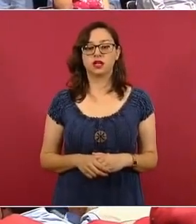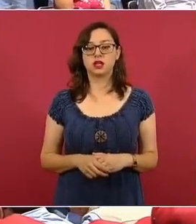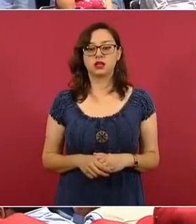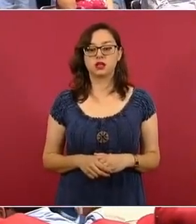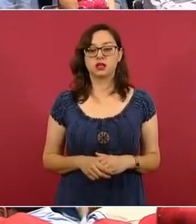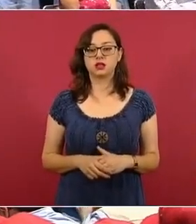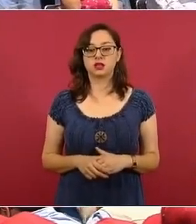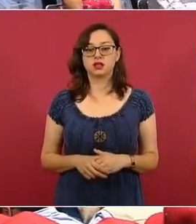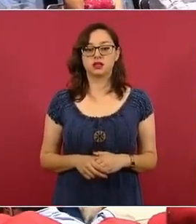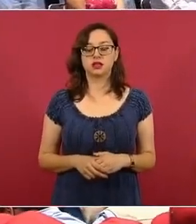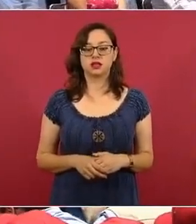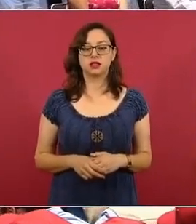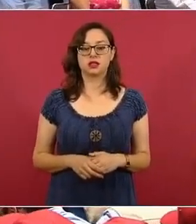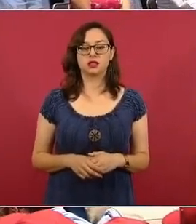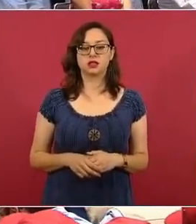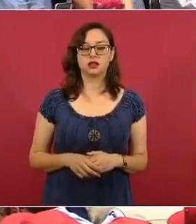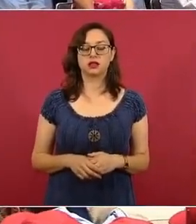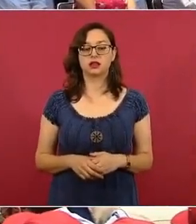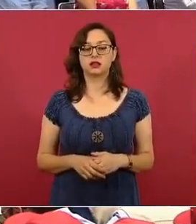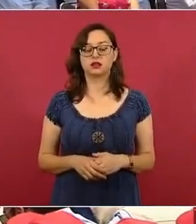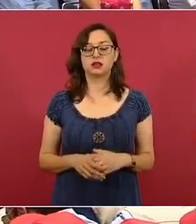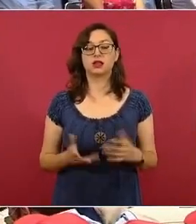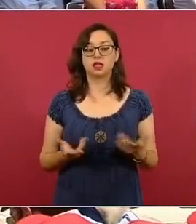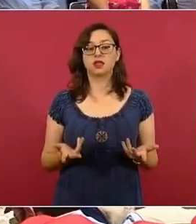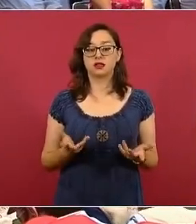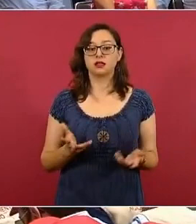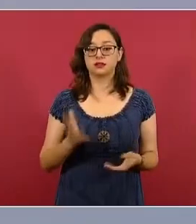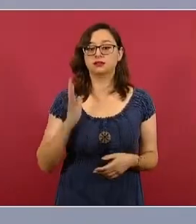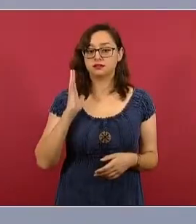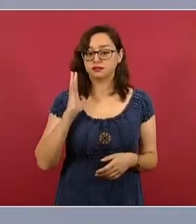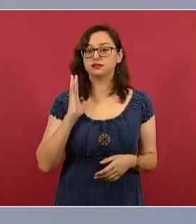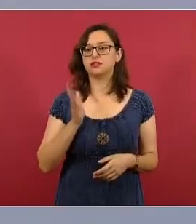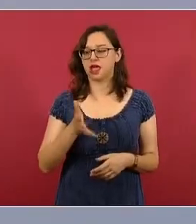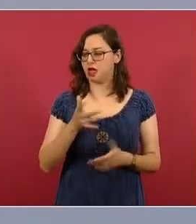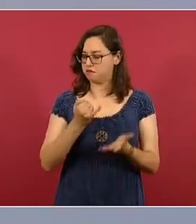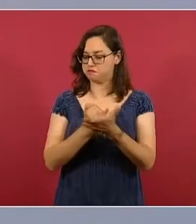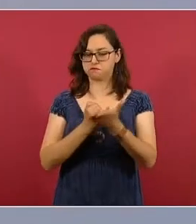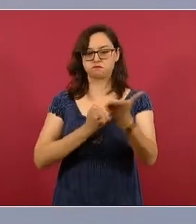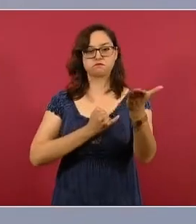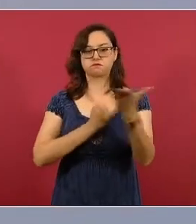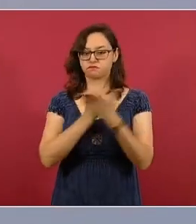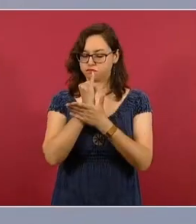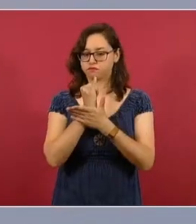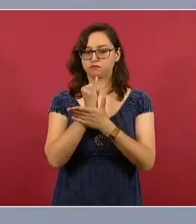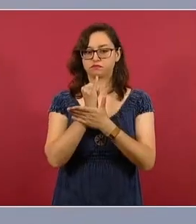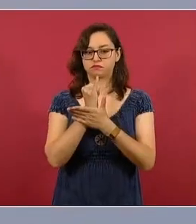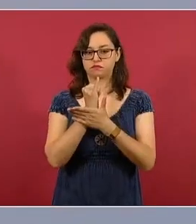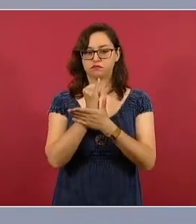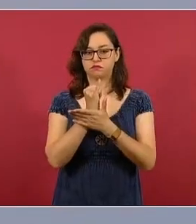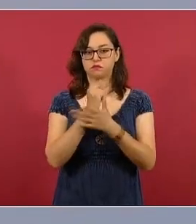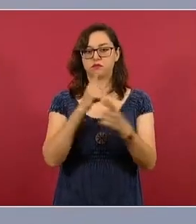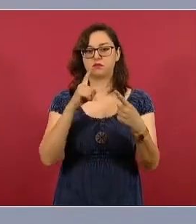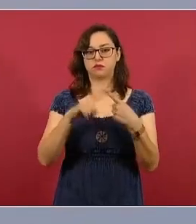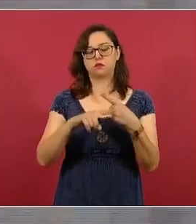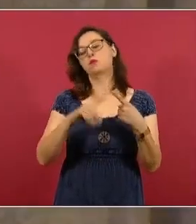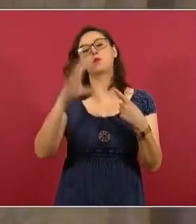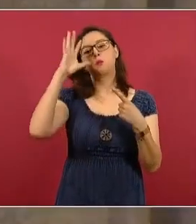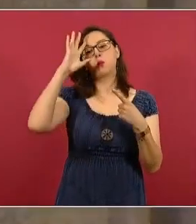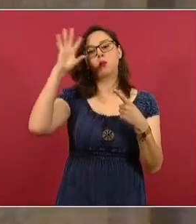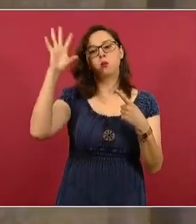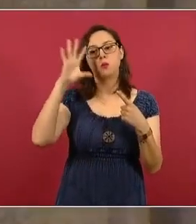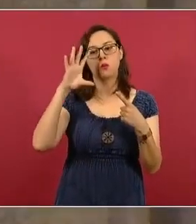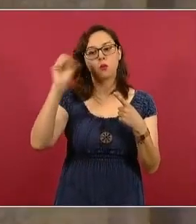decidimos que se va a aplicar en el estado de